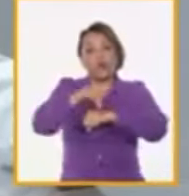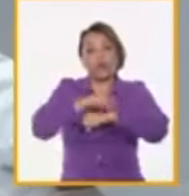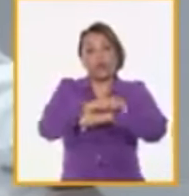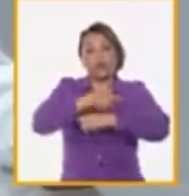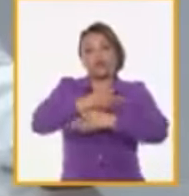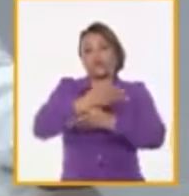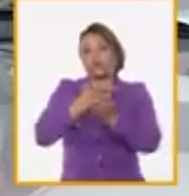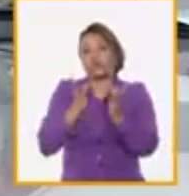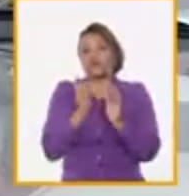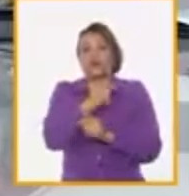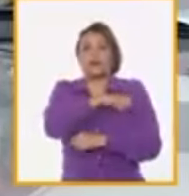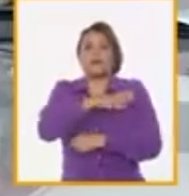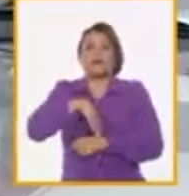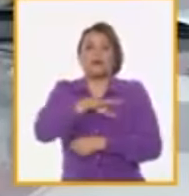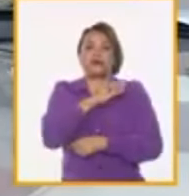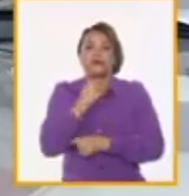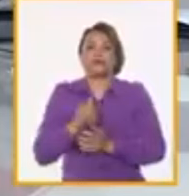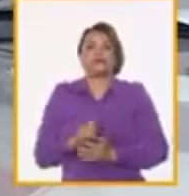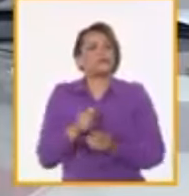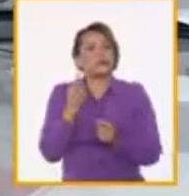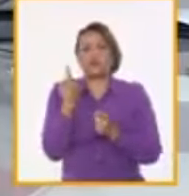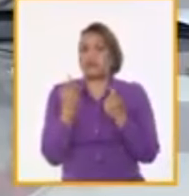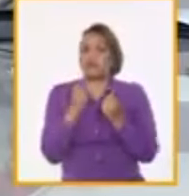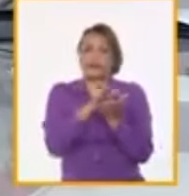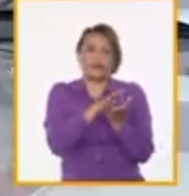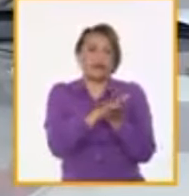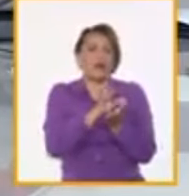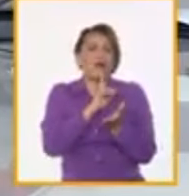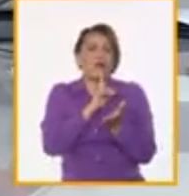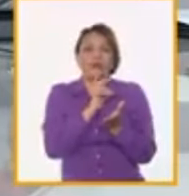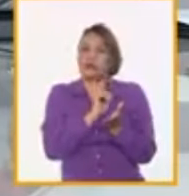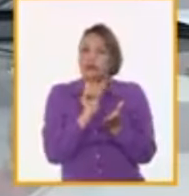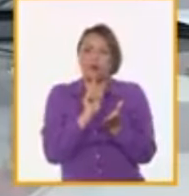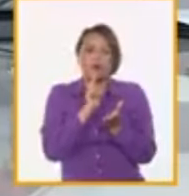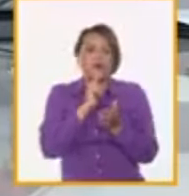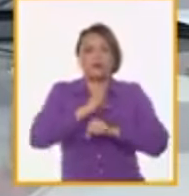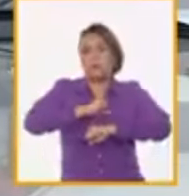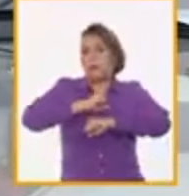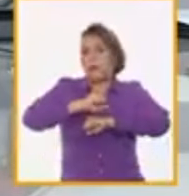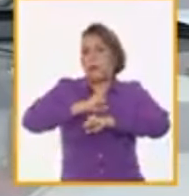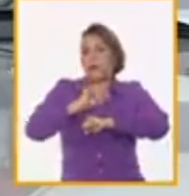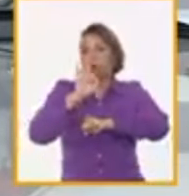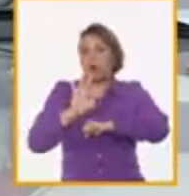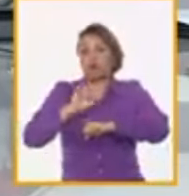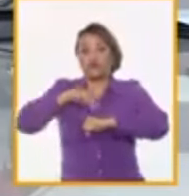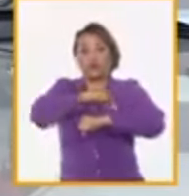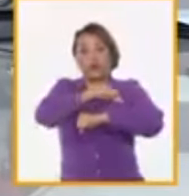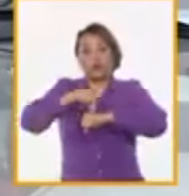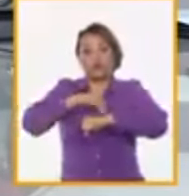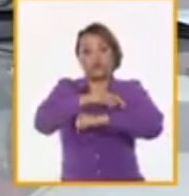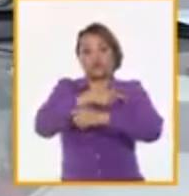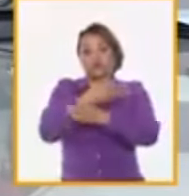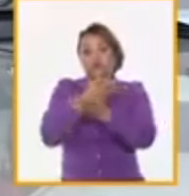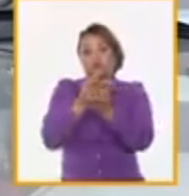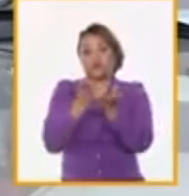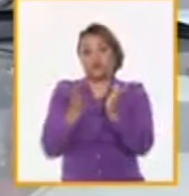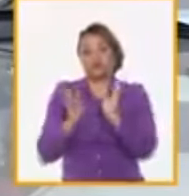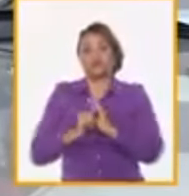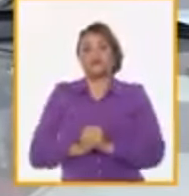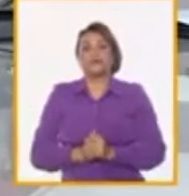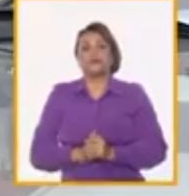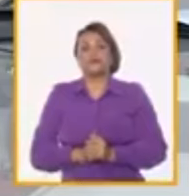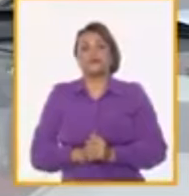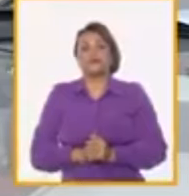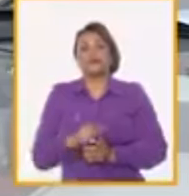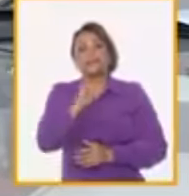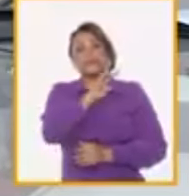la población. ¿No necesitan acumulación entonces? No necesitan acumulación. Y lo que hemos decidido es que hay un número, alrededor de 300, que